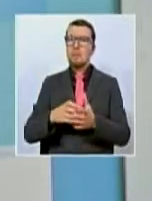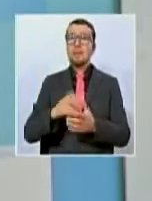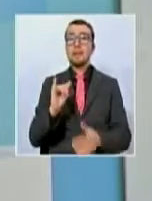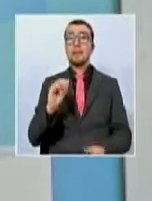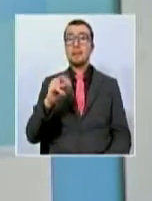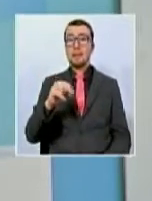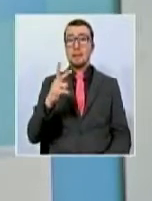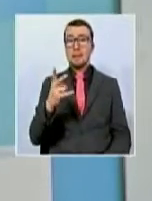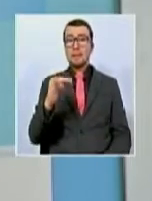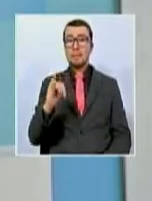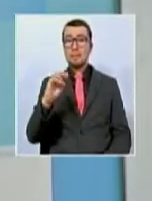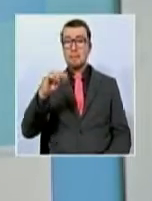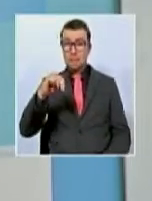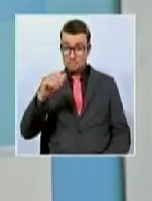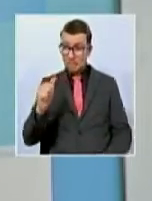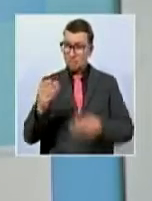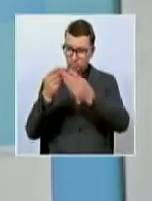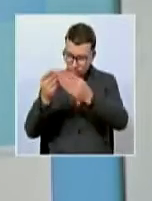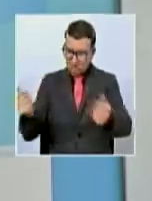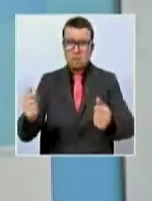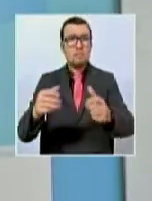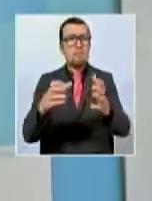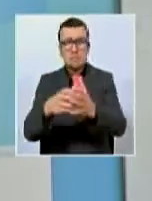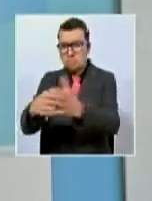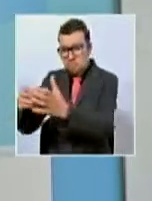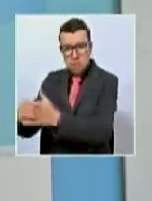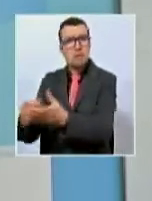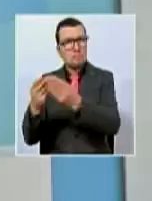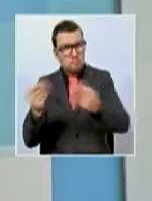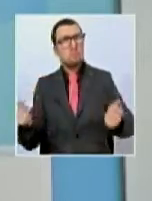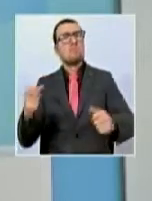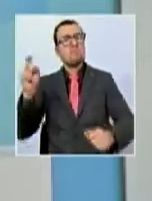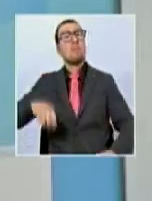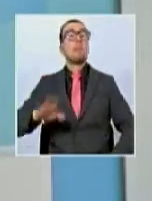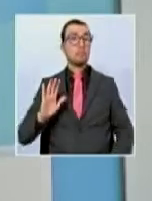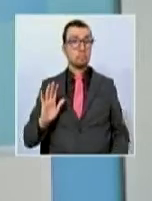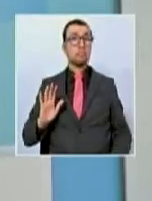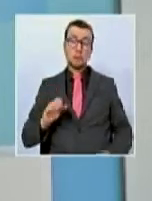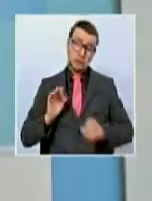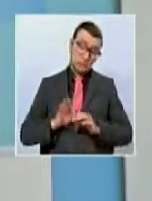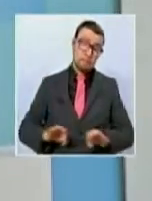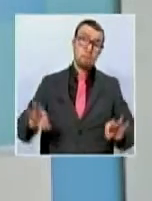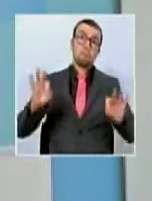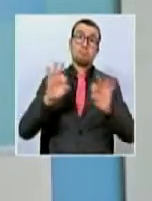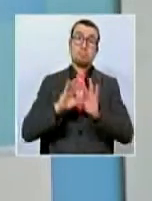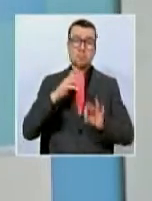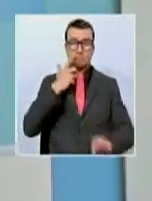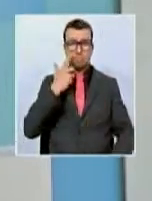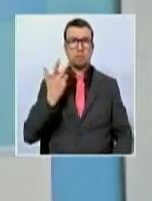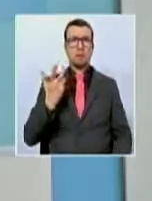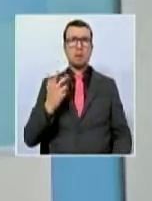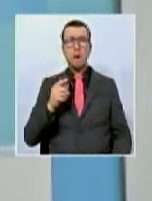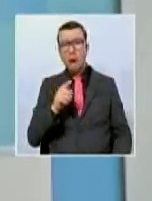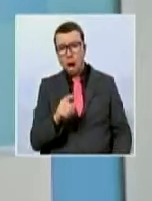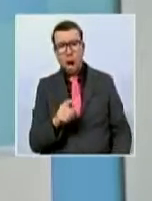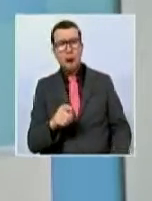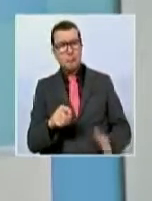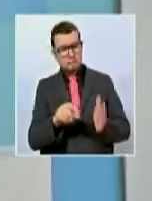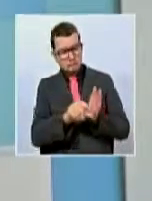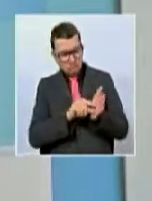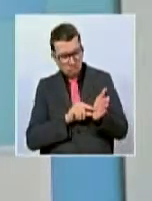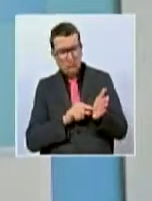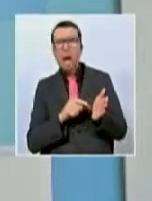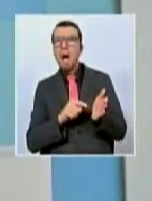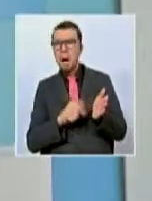de productos. Es muy importante en esto, vuelvo y repito, no solamente ver que tenga registro sanitario,